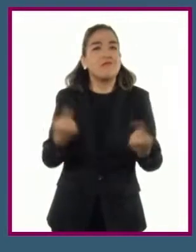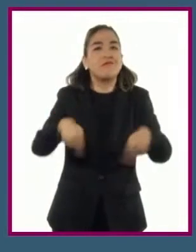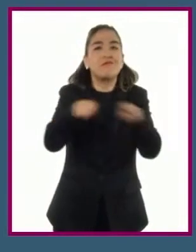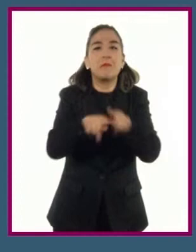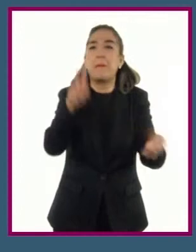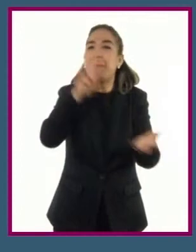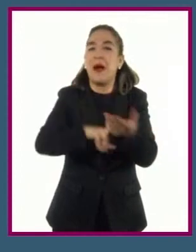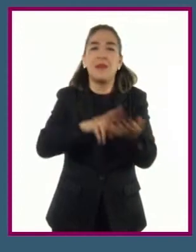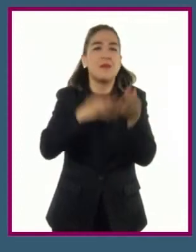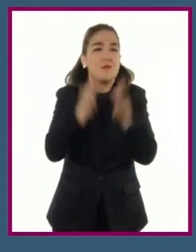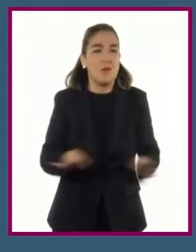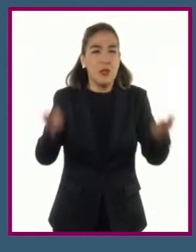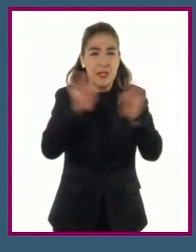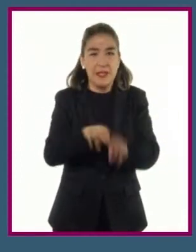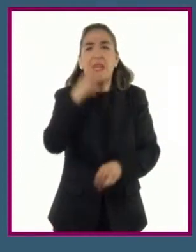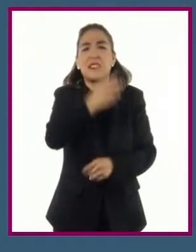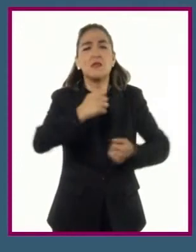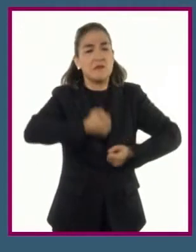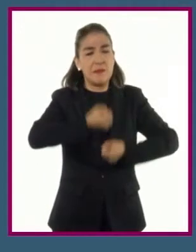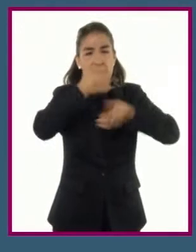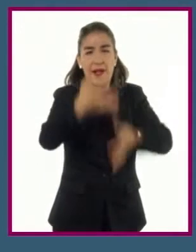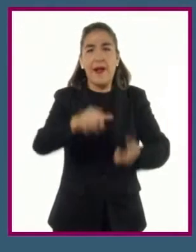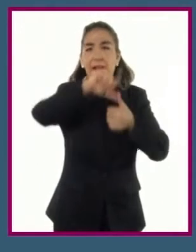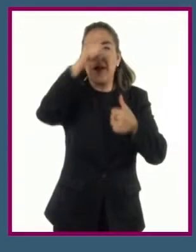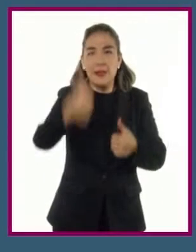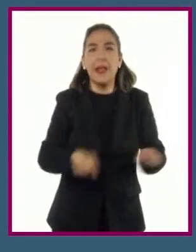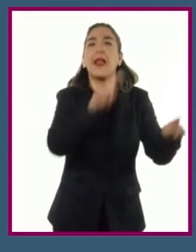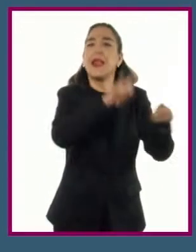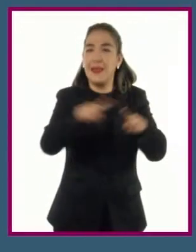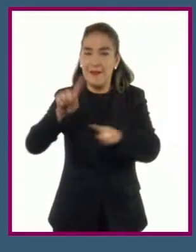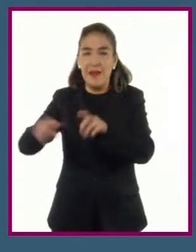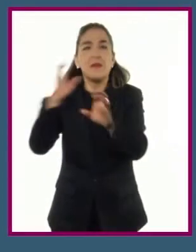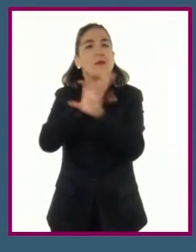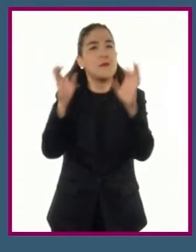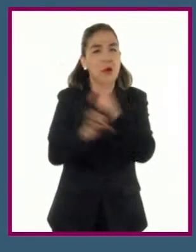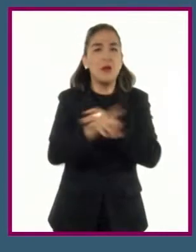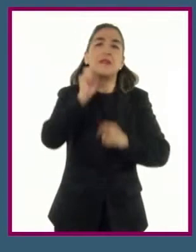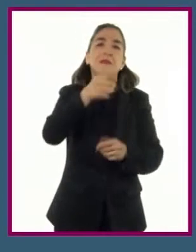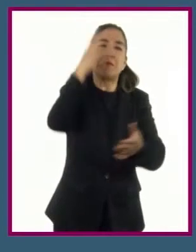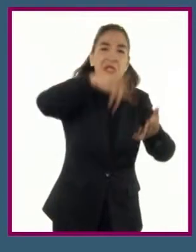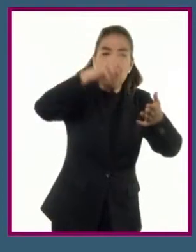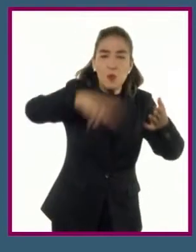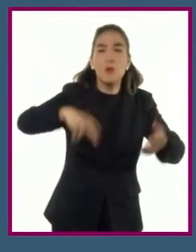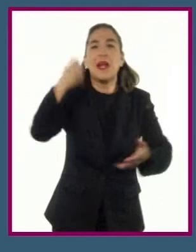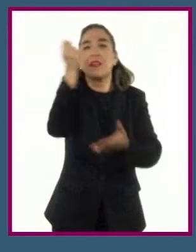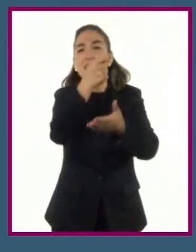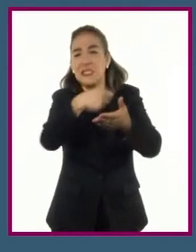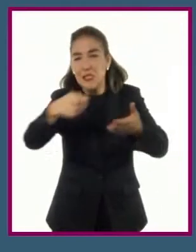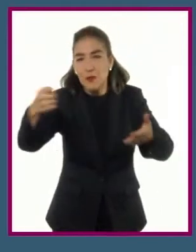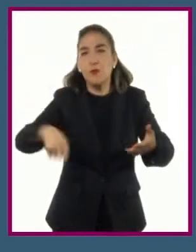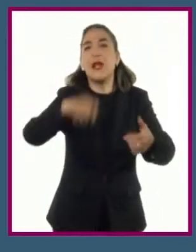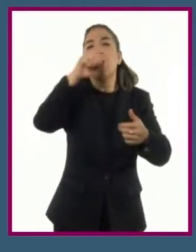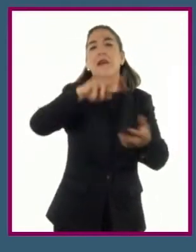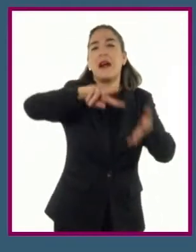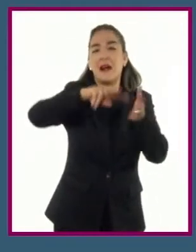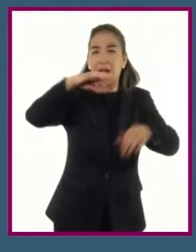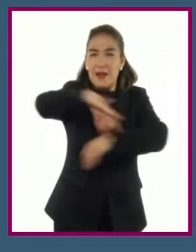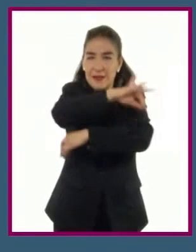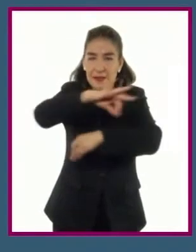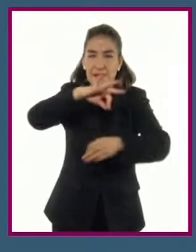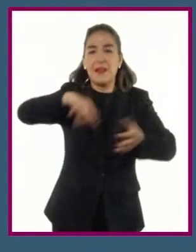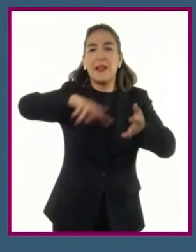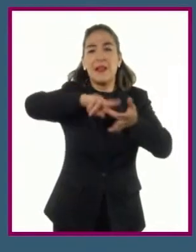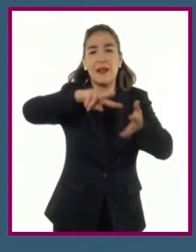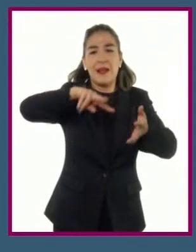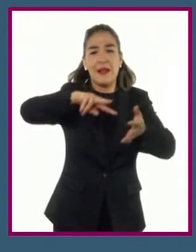expresiones artísticas se pueden observar en distintas áreas como la pintura, la escritura, la arquitectura, la escultura,